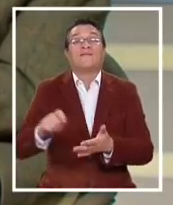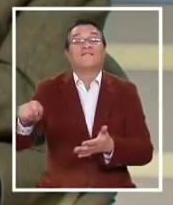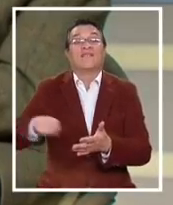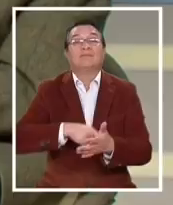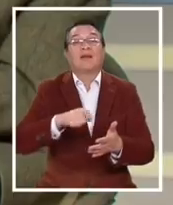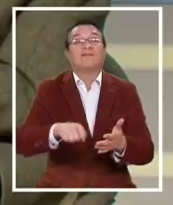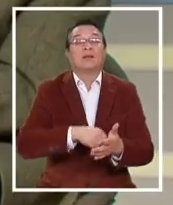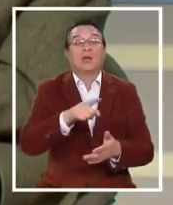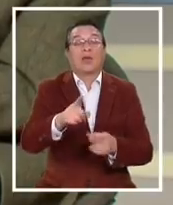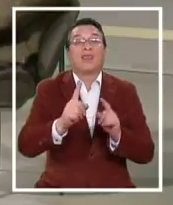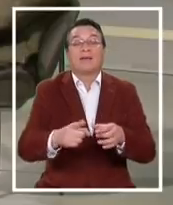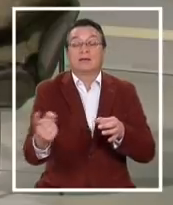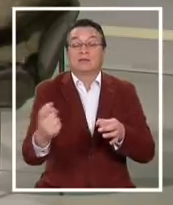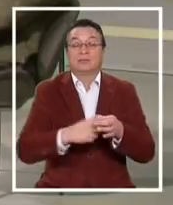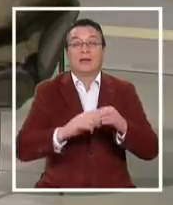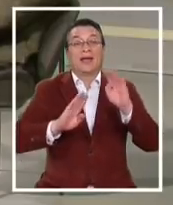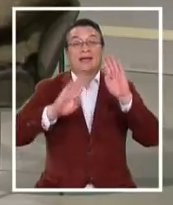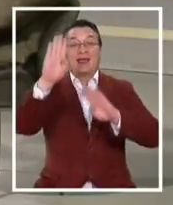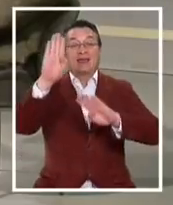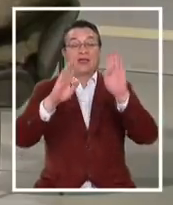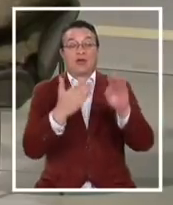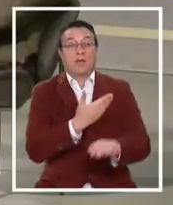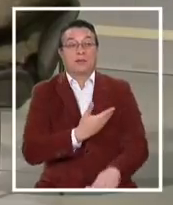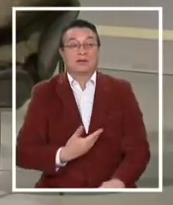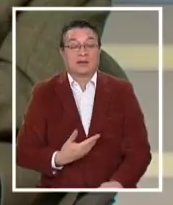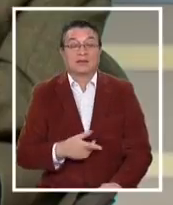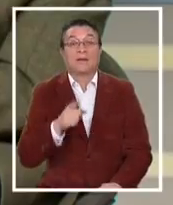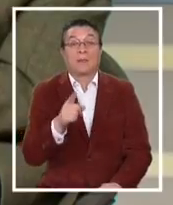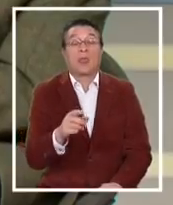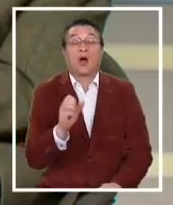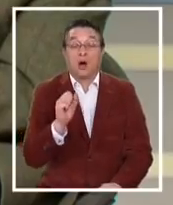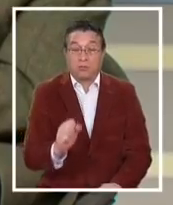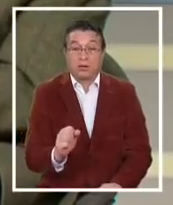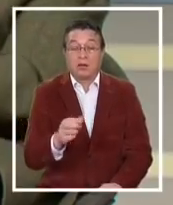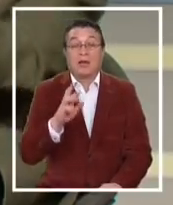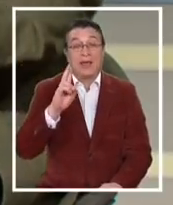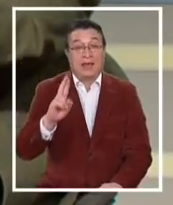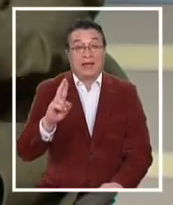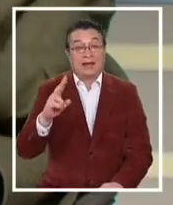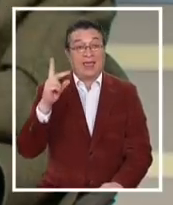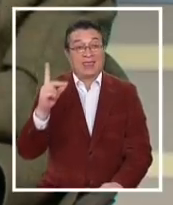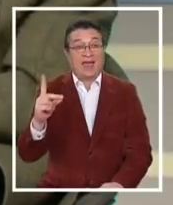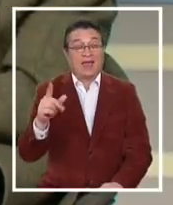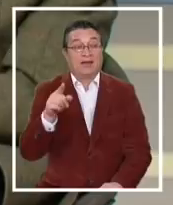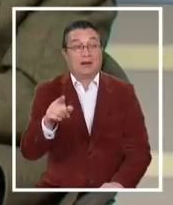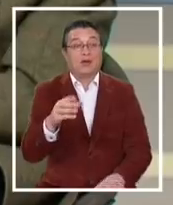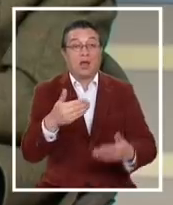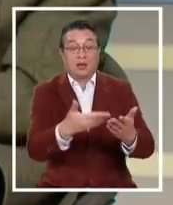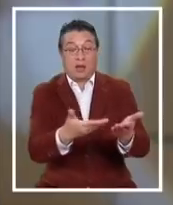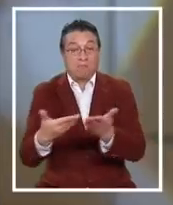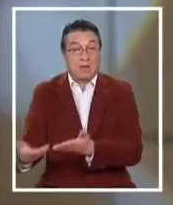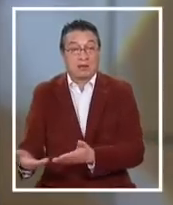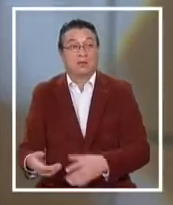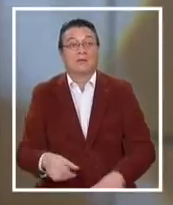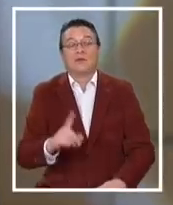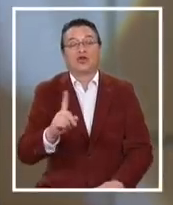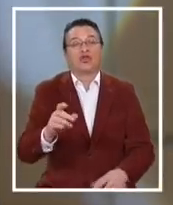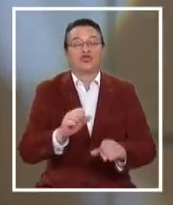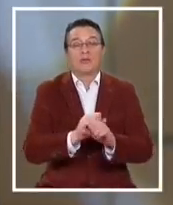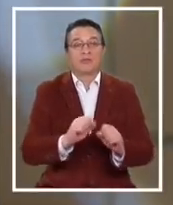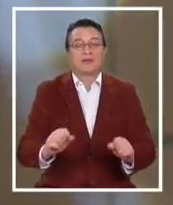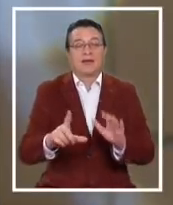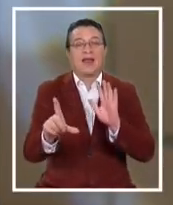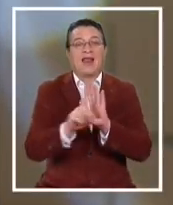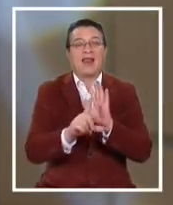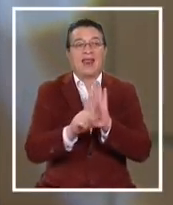que usted tiene que reunir para ser candidato presidencial. ¿O tiene posibilidades de que RD, por ejemplo, lo invite? Sí, no se puede eso por el tema de